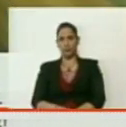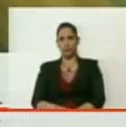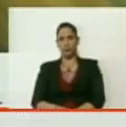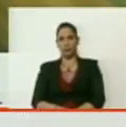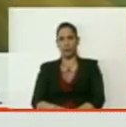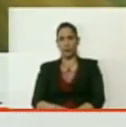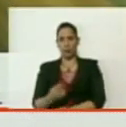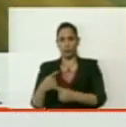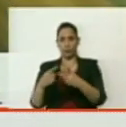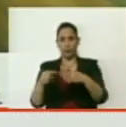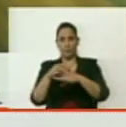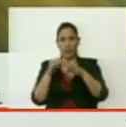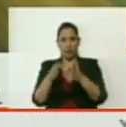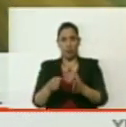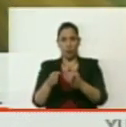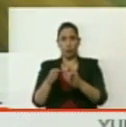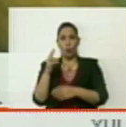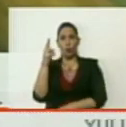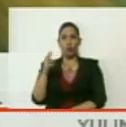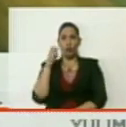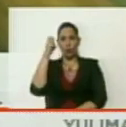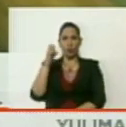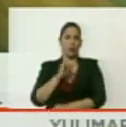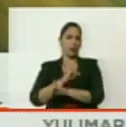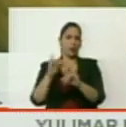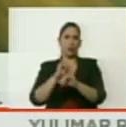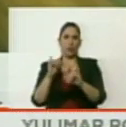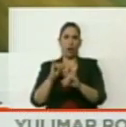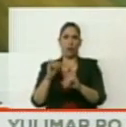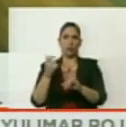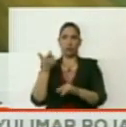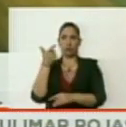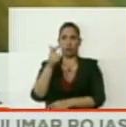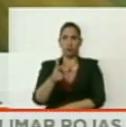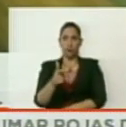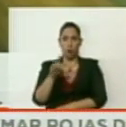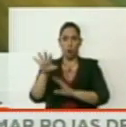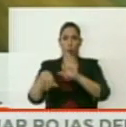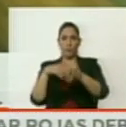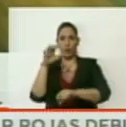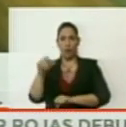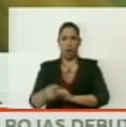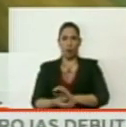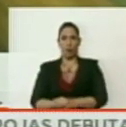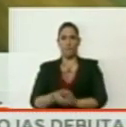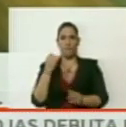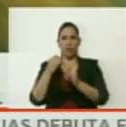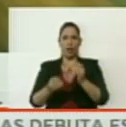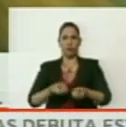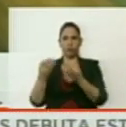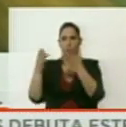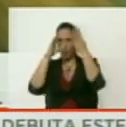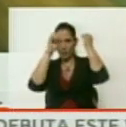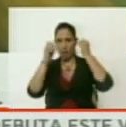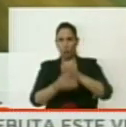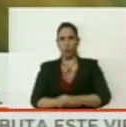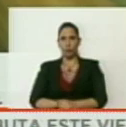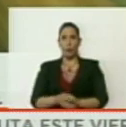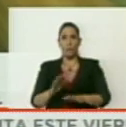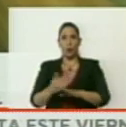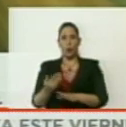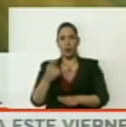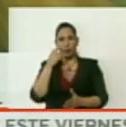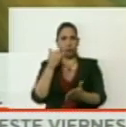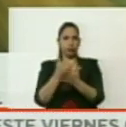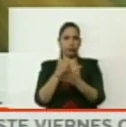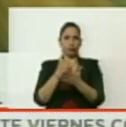varios ministros de la Unión Europea tenían sus pasajes comprados, sus tickets comprados y al final mandaron al embajador porque se dieron